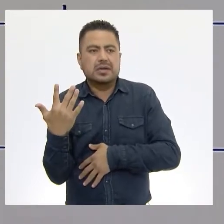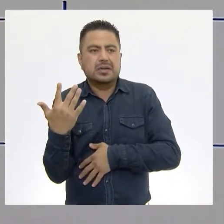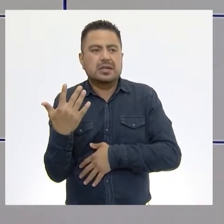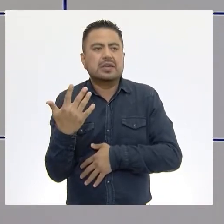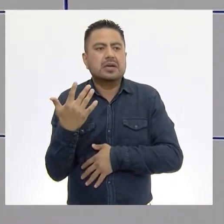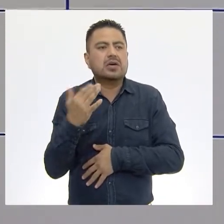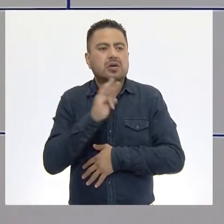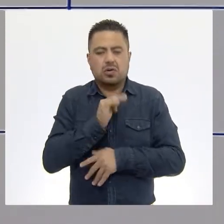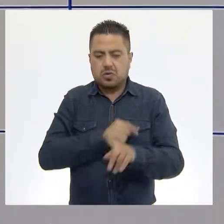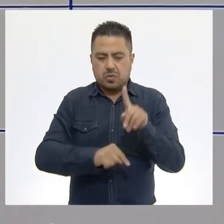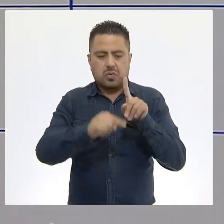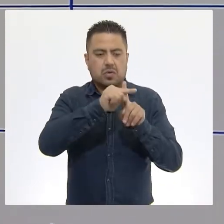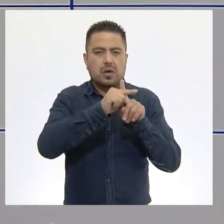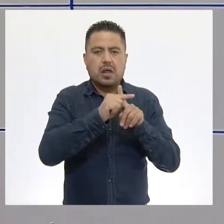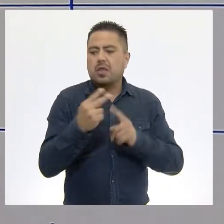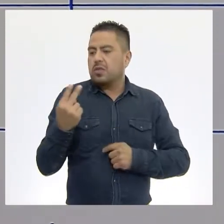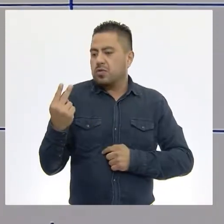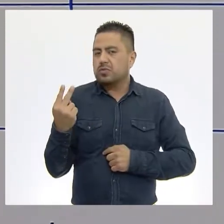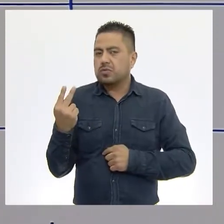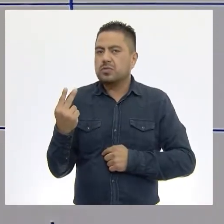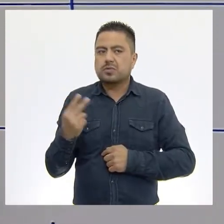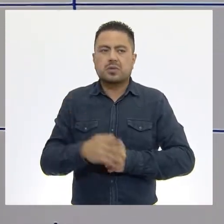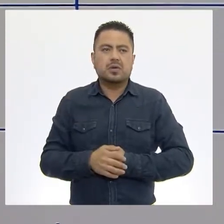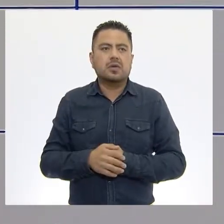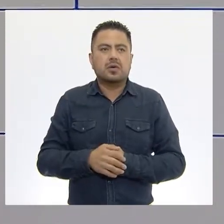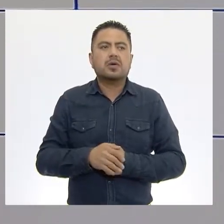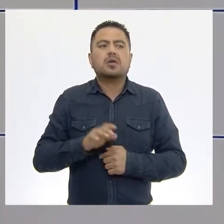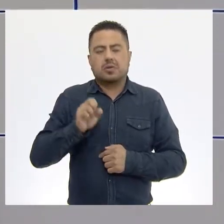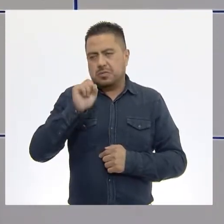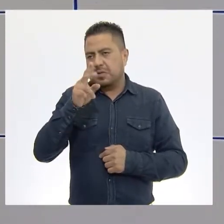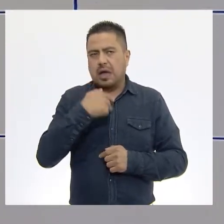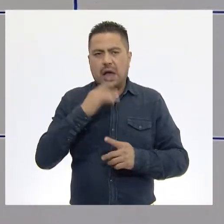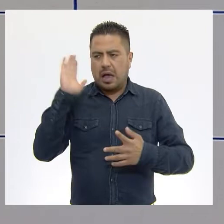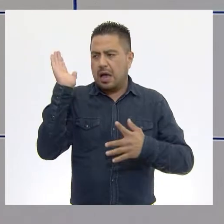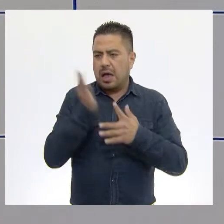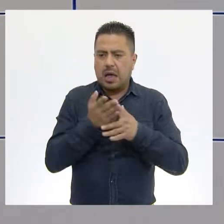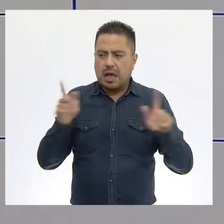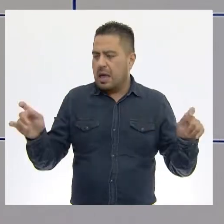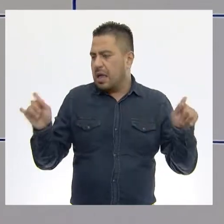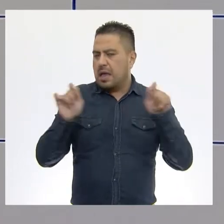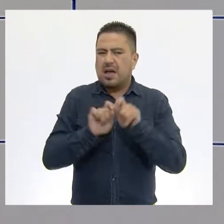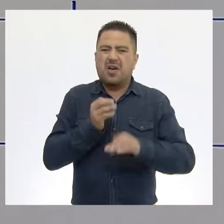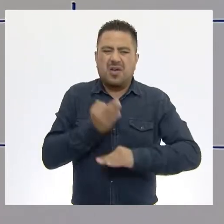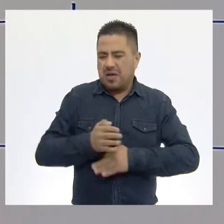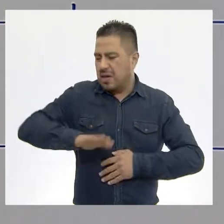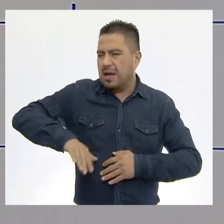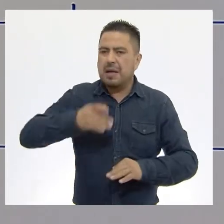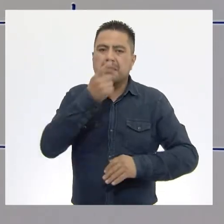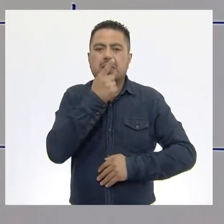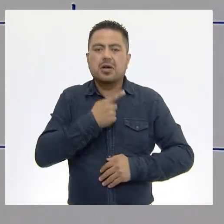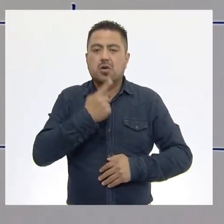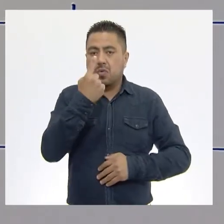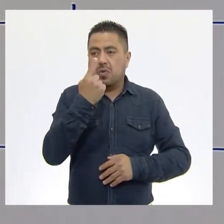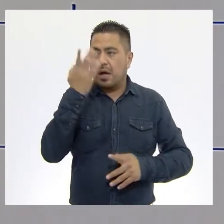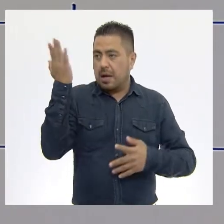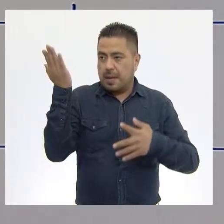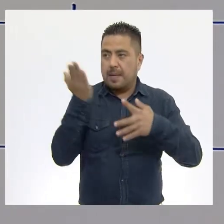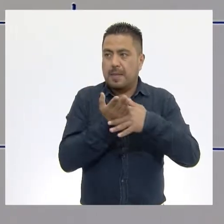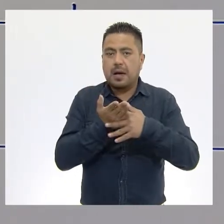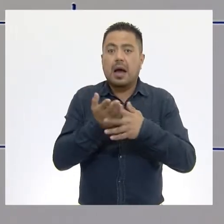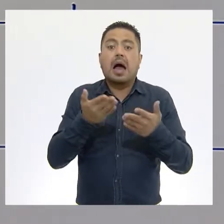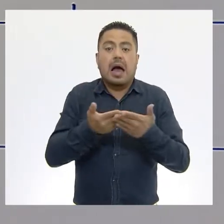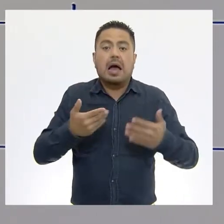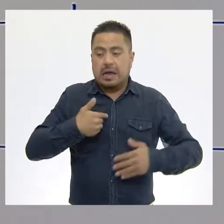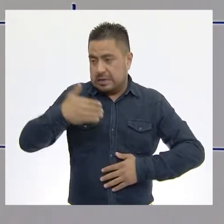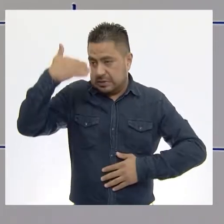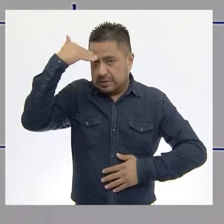y se lo sumamos al 2. Muy bien, entonces yo ya dividí, como bien dijiste, el 1 a la mitad y yo ya